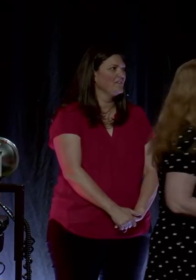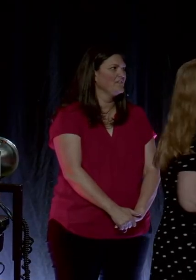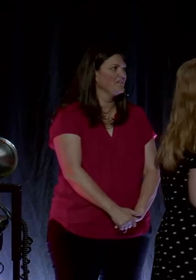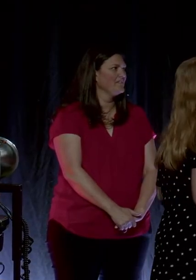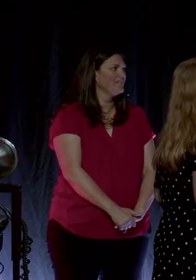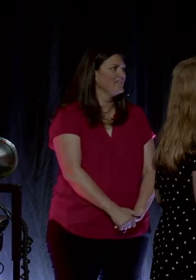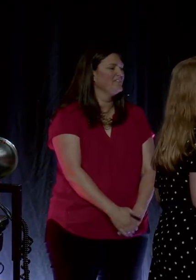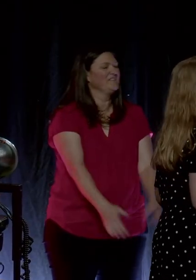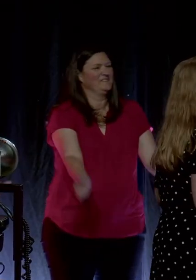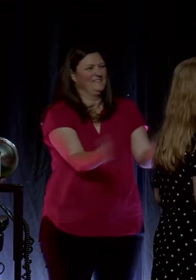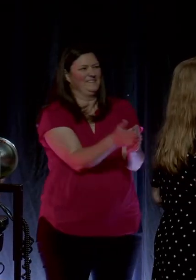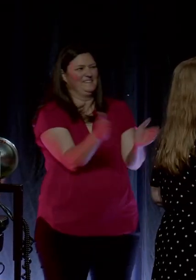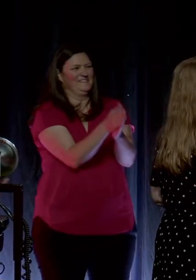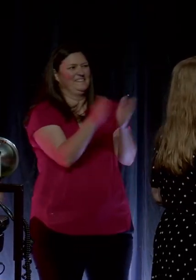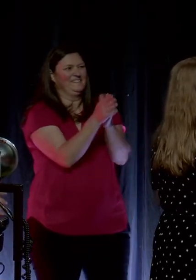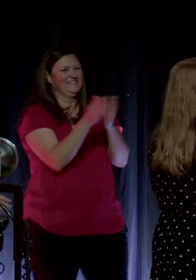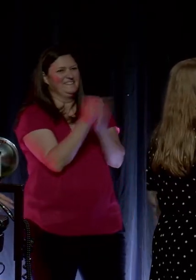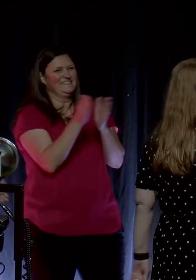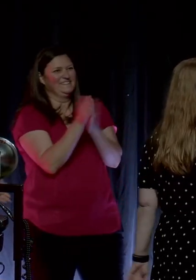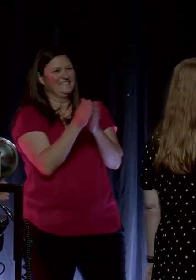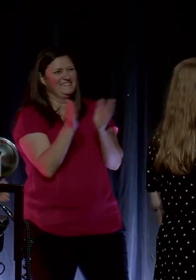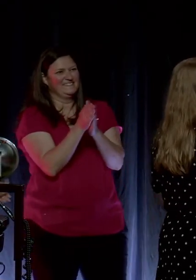Sean Ratfield.